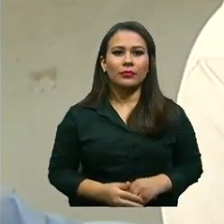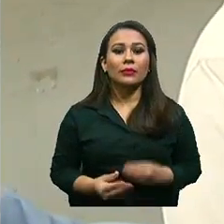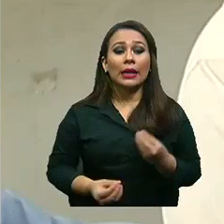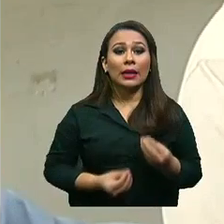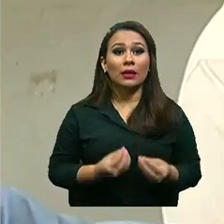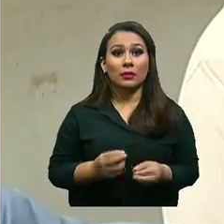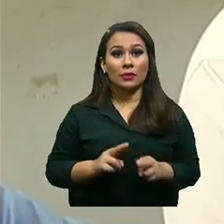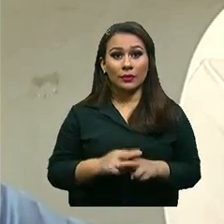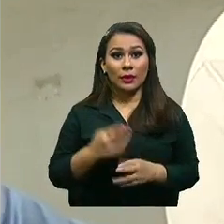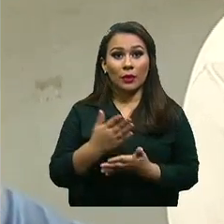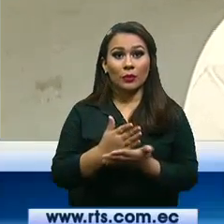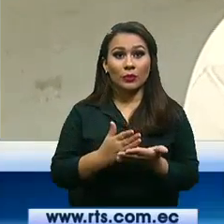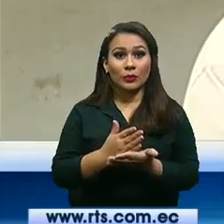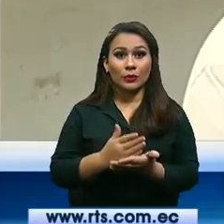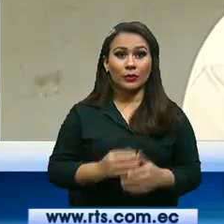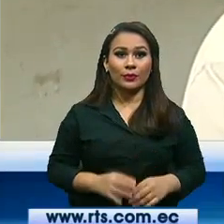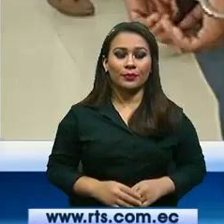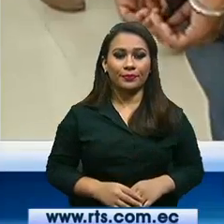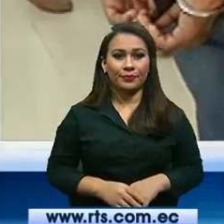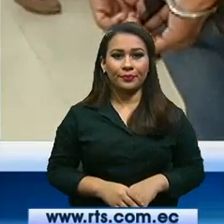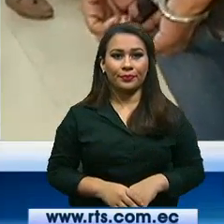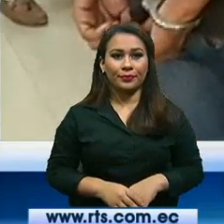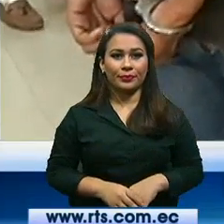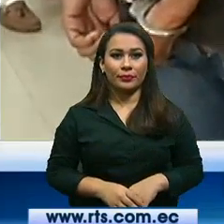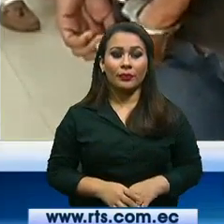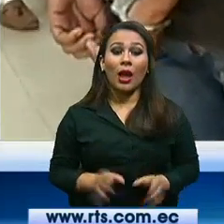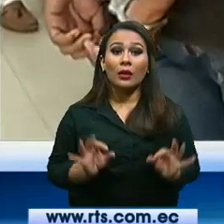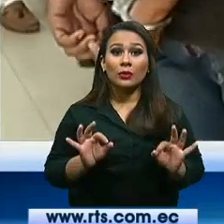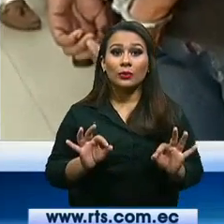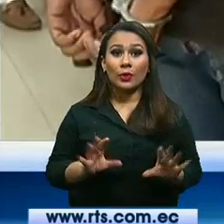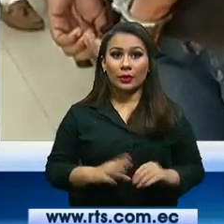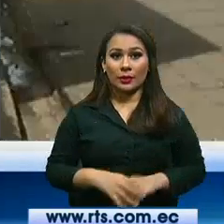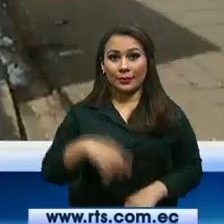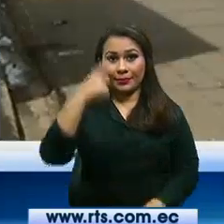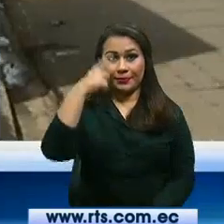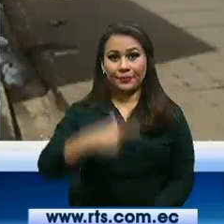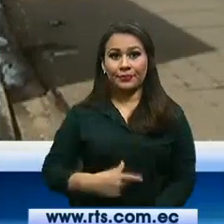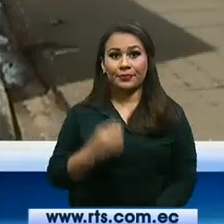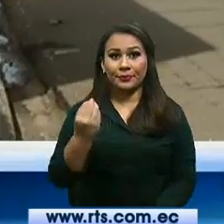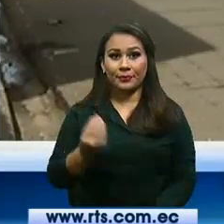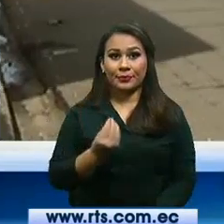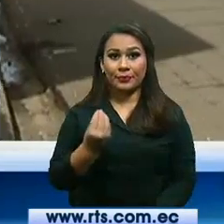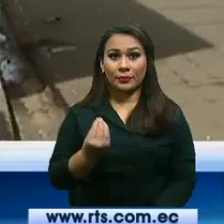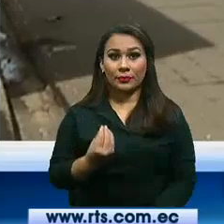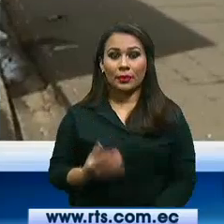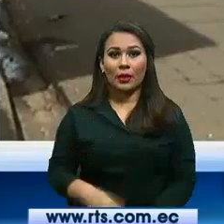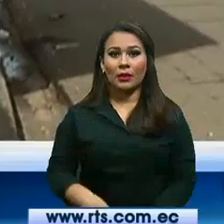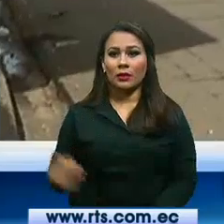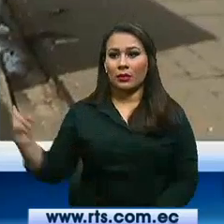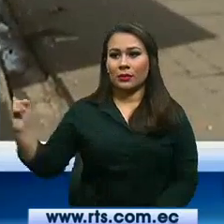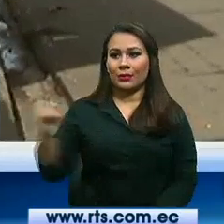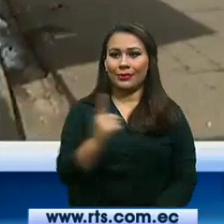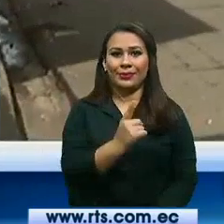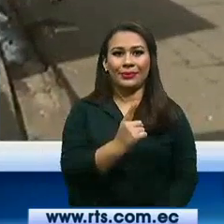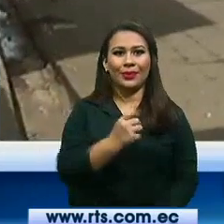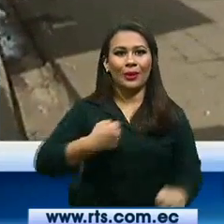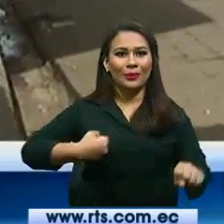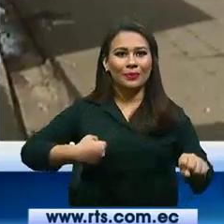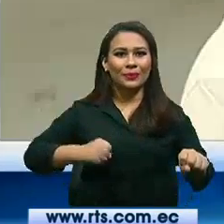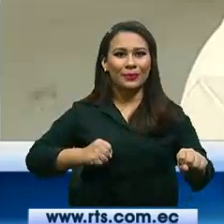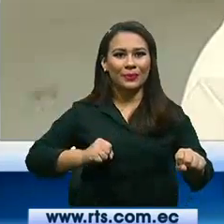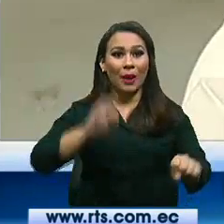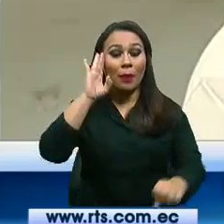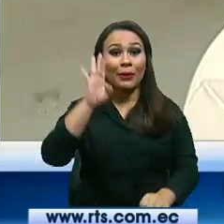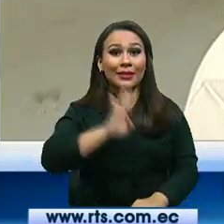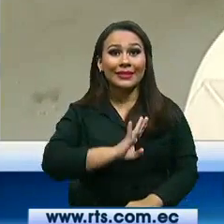una arma cortopunzante, es decir, un cuchillo. Por fortuna para el adolescente, en esos instantes pasaban dos agentes motorizados.